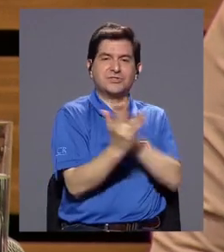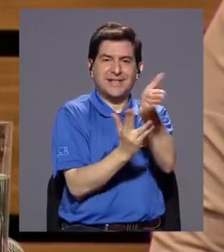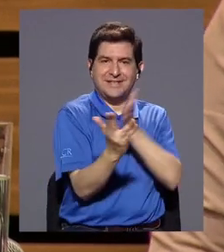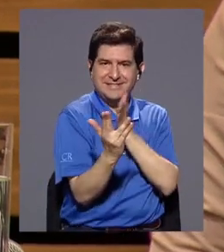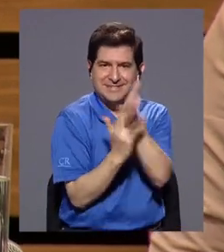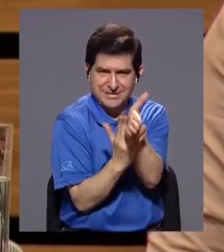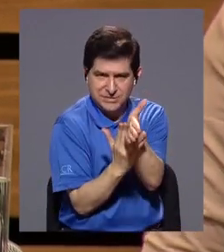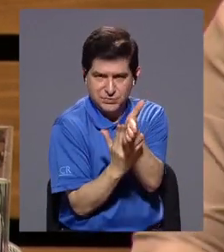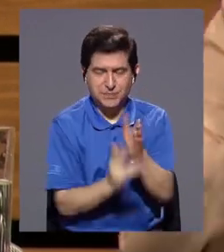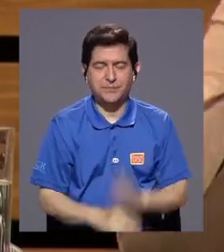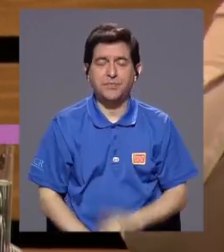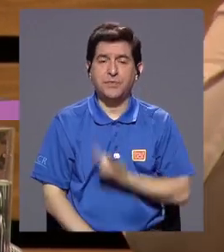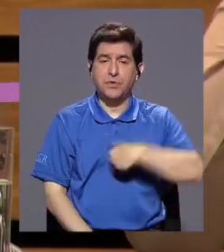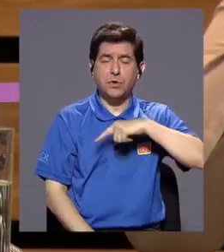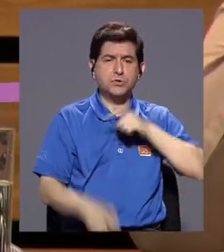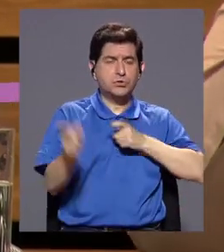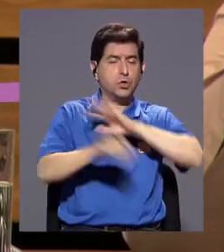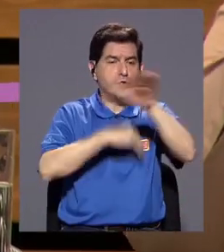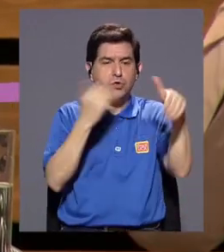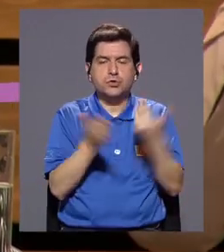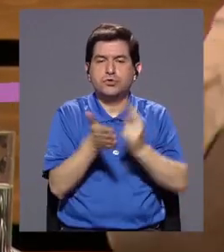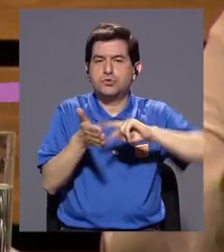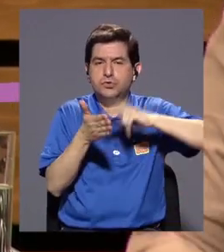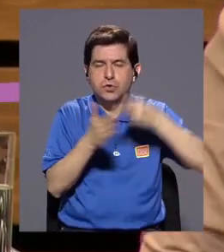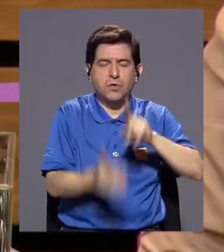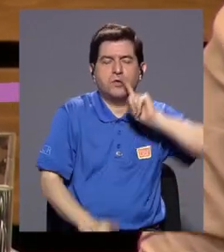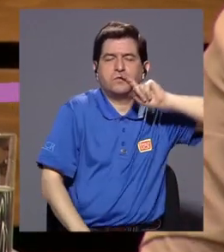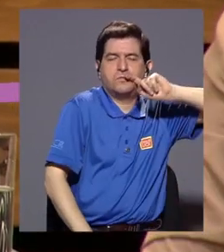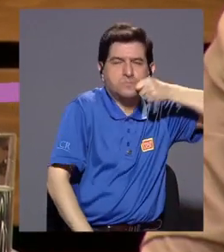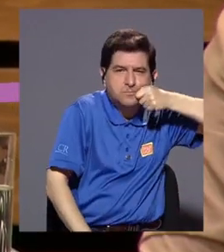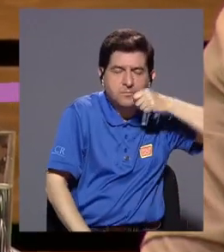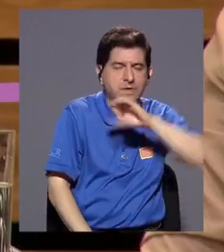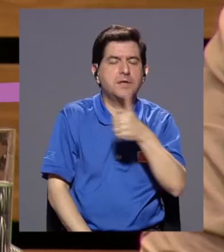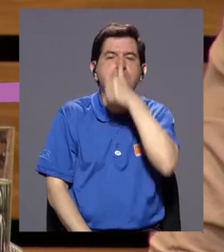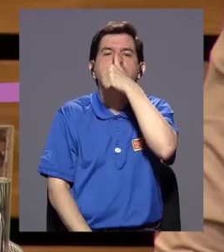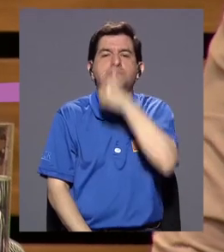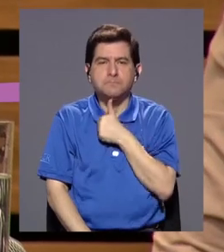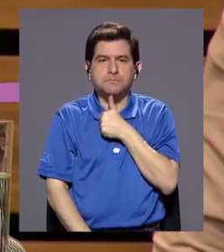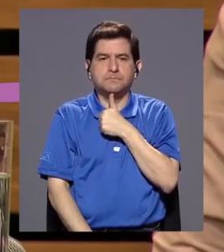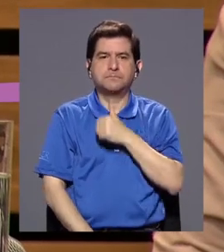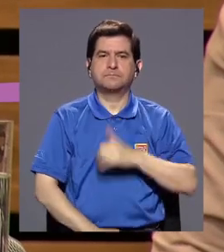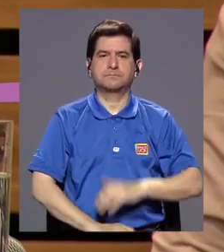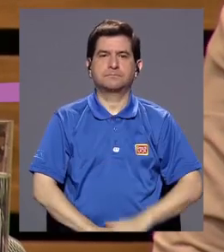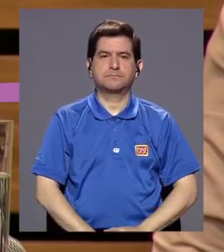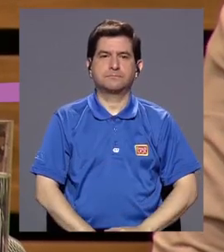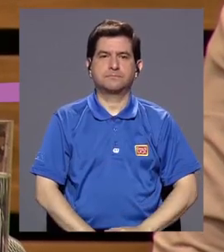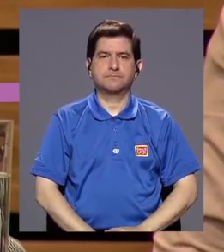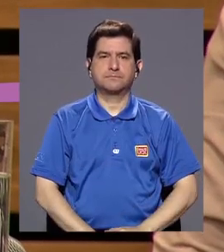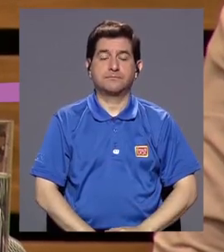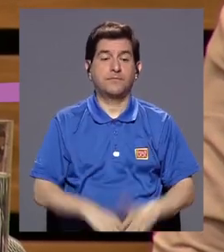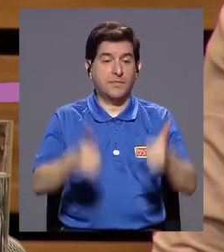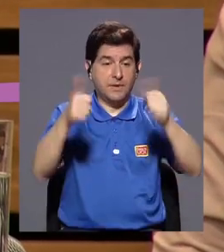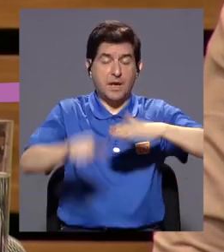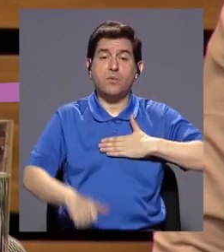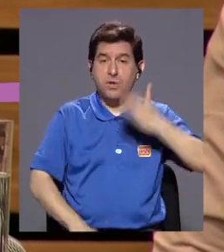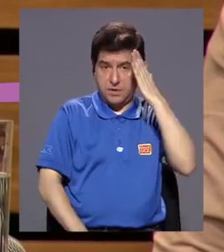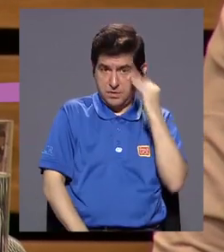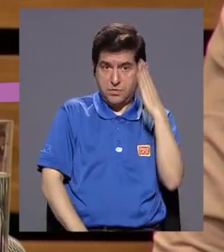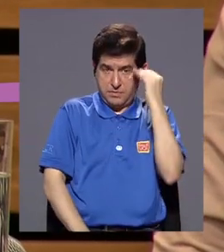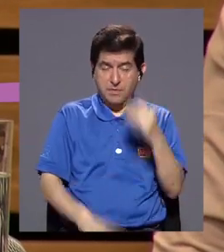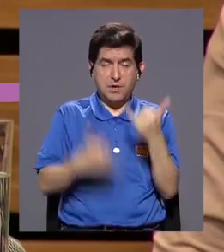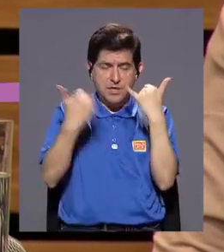manejamos todo lo que es la confidencialidad y la privacidad. Y de acuerdo a mi experiencia ya de varios años en